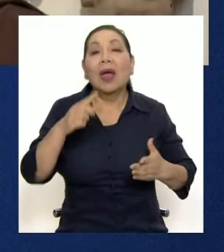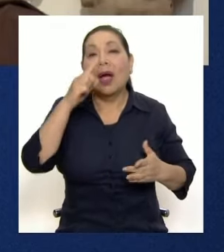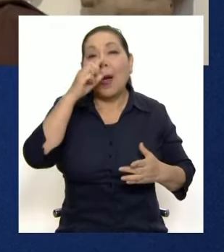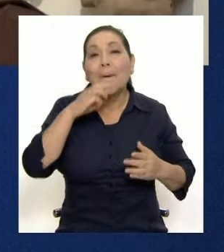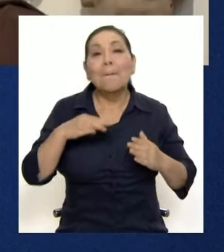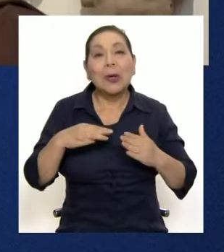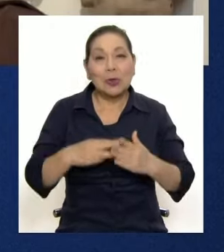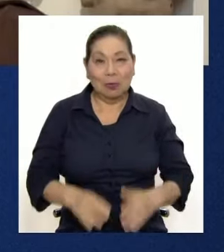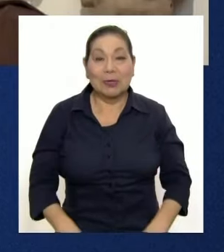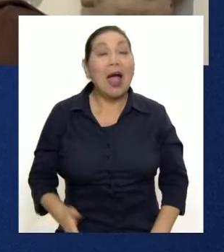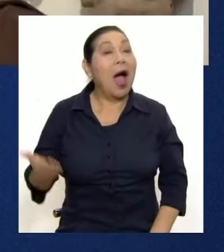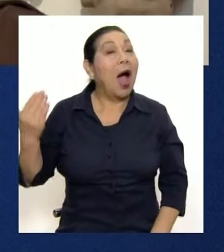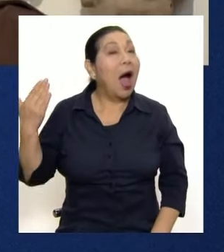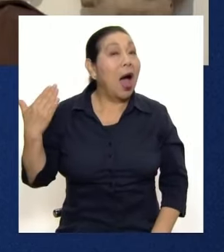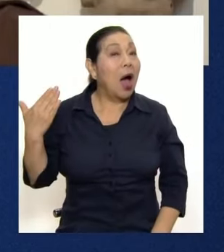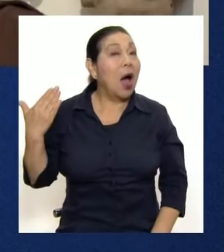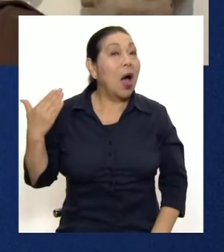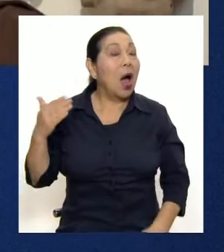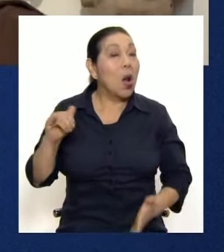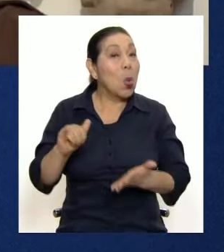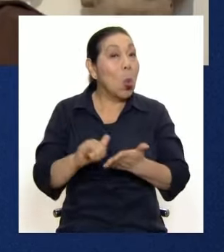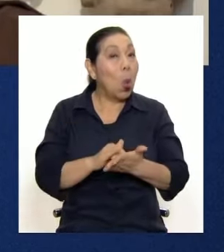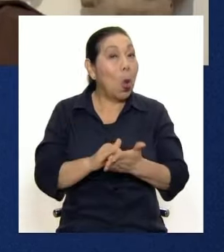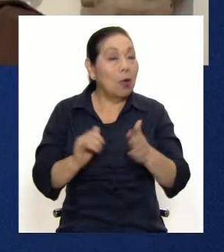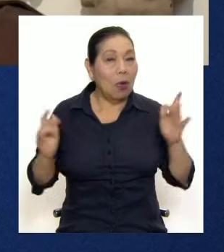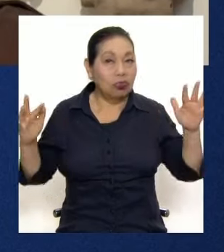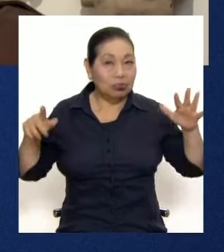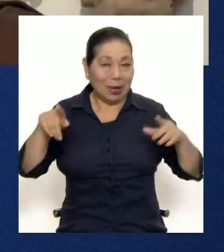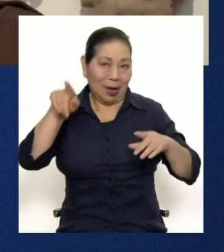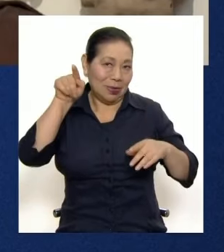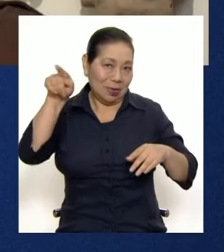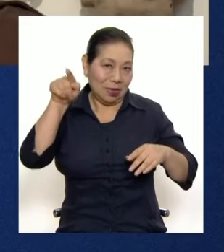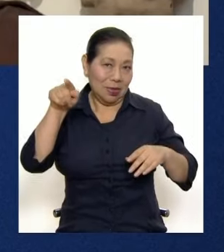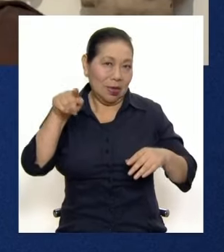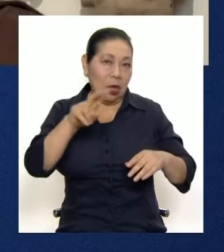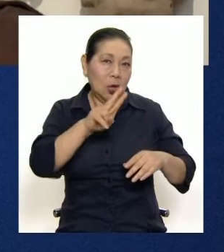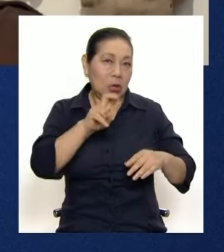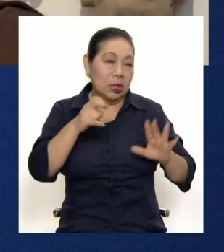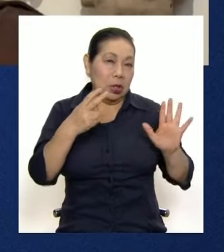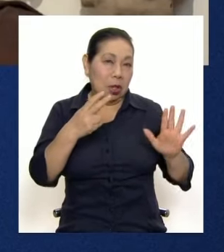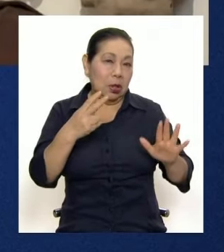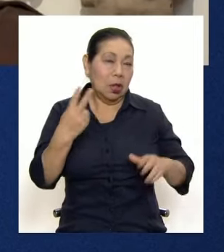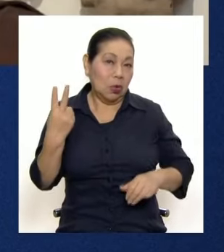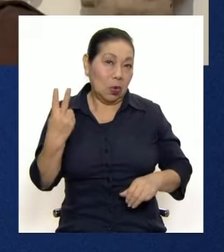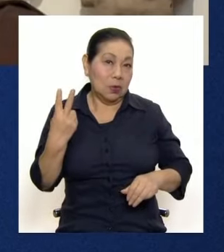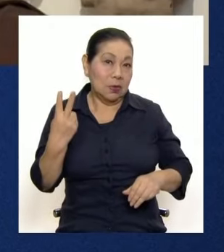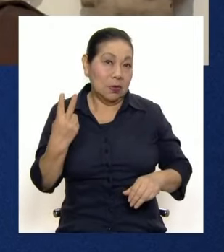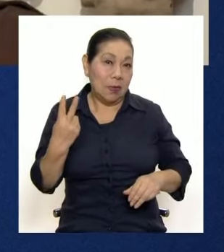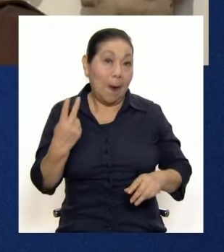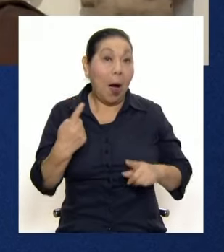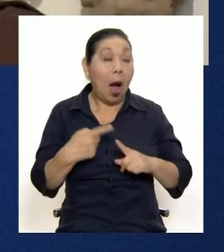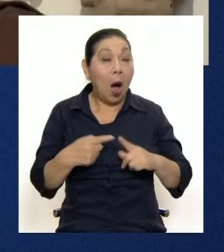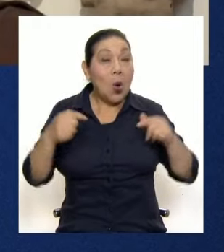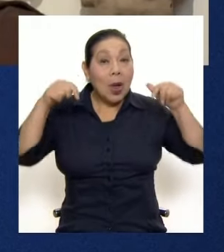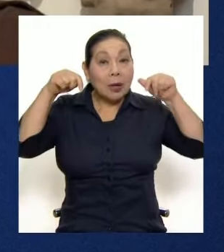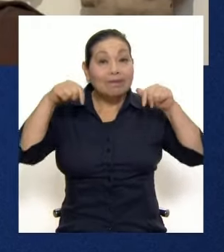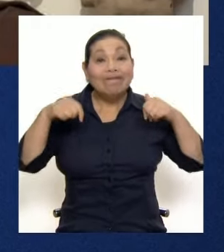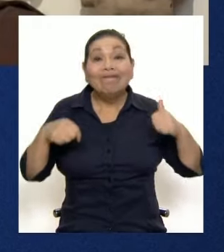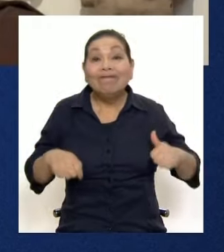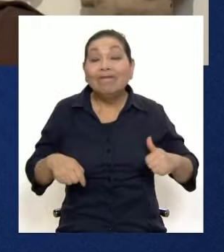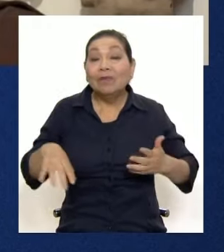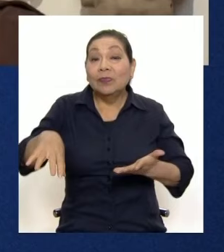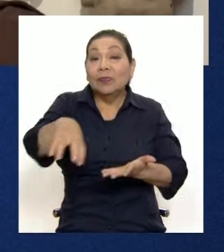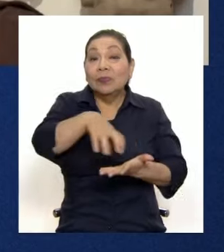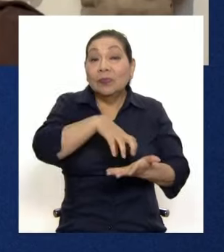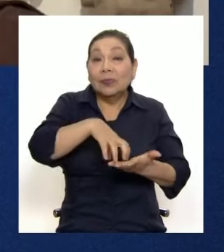antes lo era en la ciudad de Nueva York con Central Park con 272 especies ahora lo es el